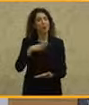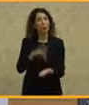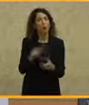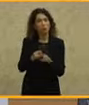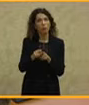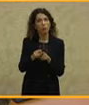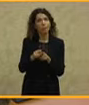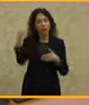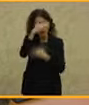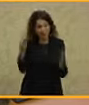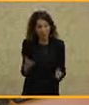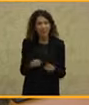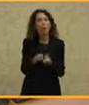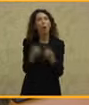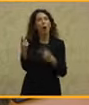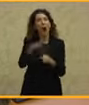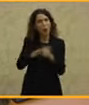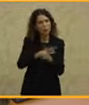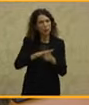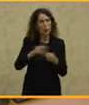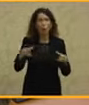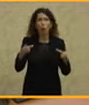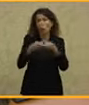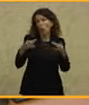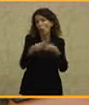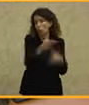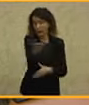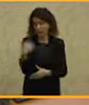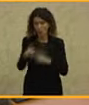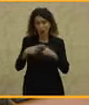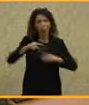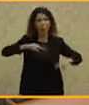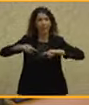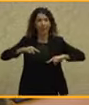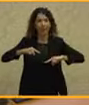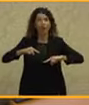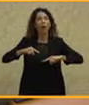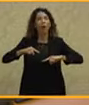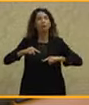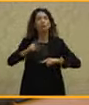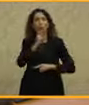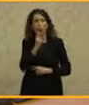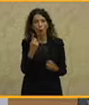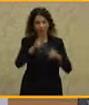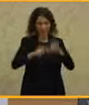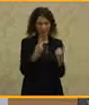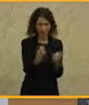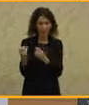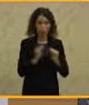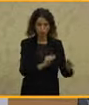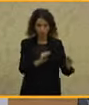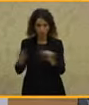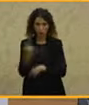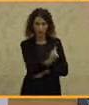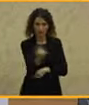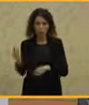las intervenciones se realicen desde un verdadero ámbito comunitario y de manera coordinada a partir de las necesidades específicas de la